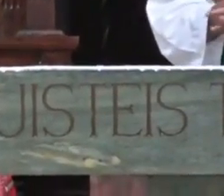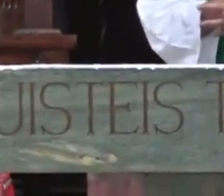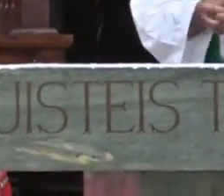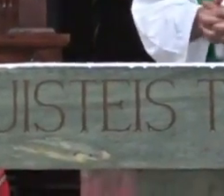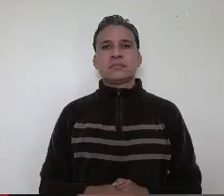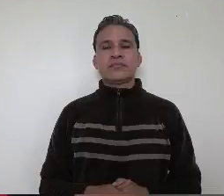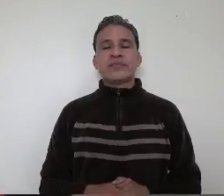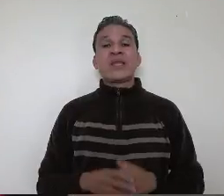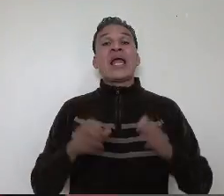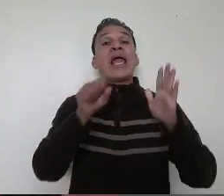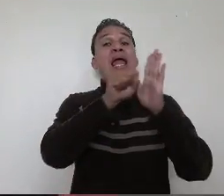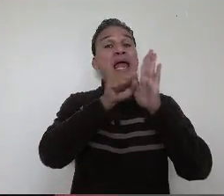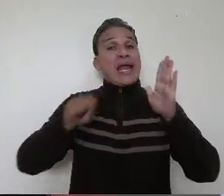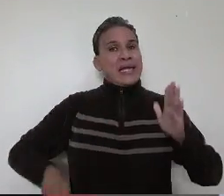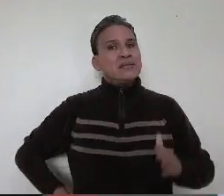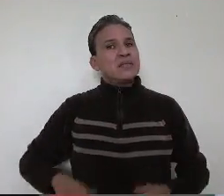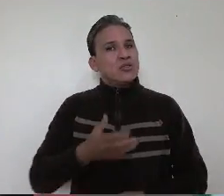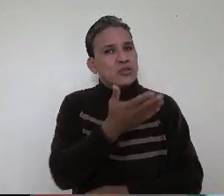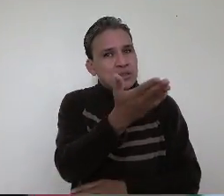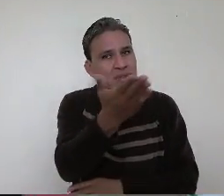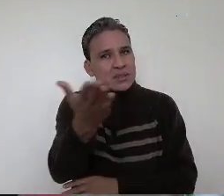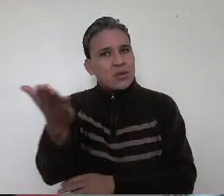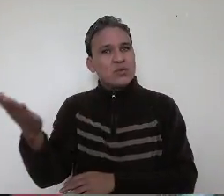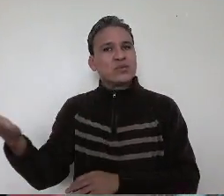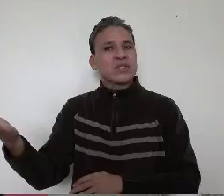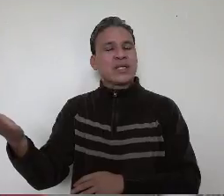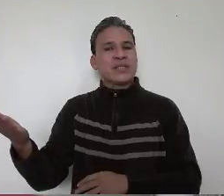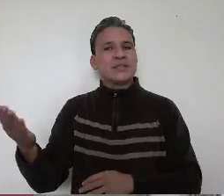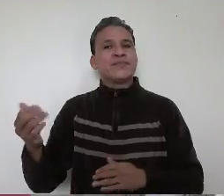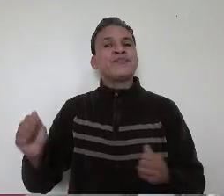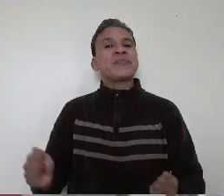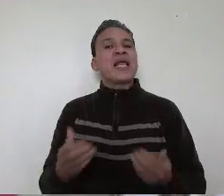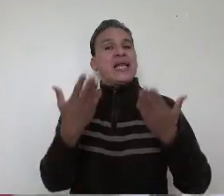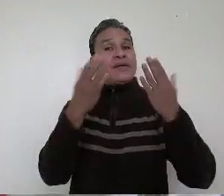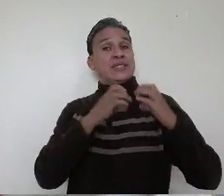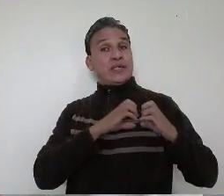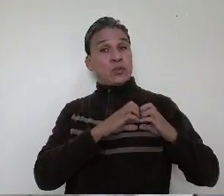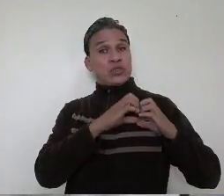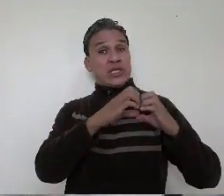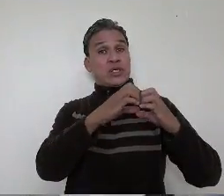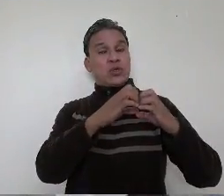El Señor esté con ustedes. Levantemos el corazón.